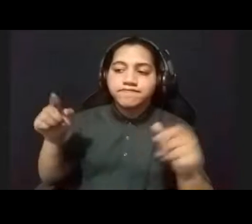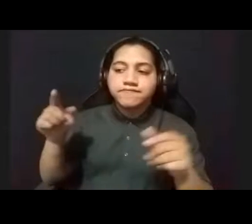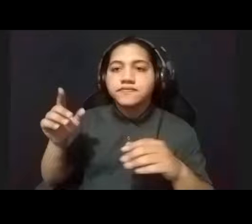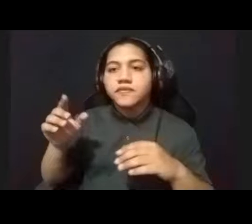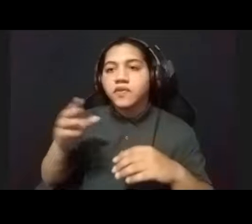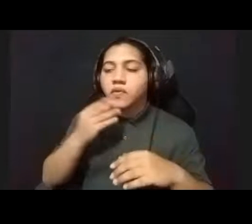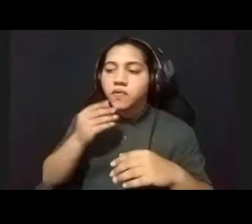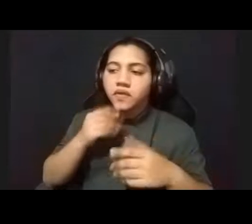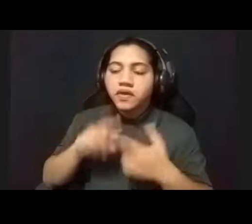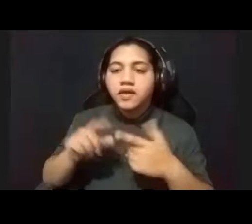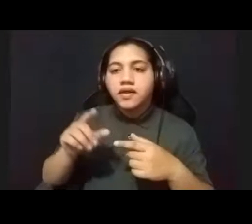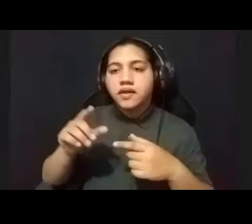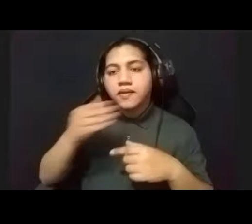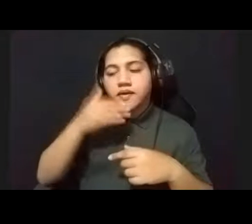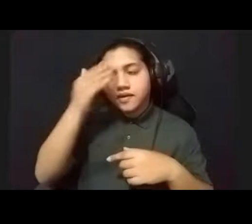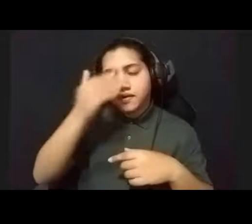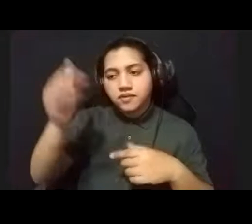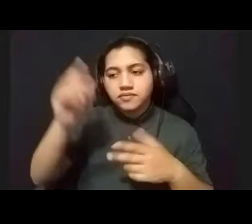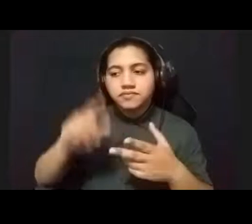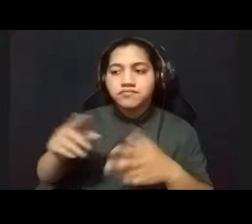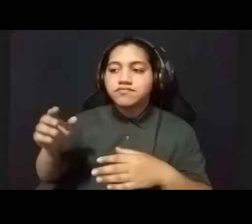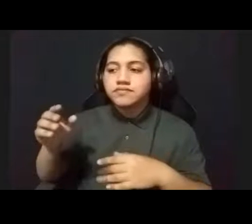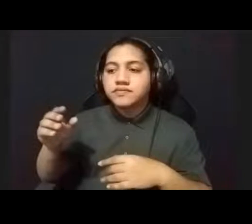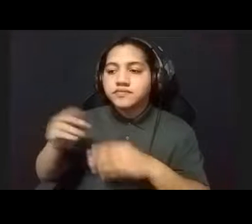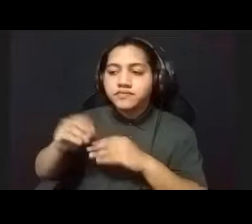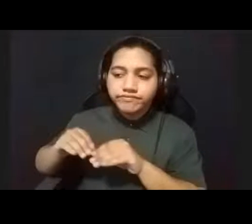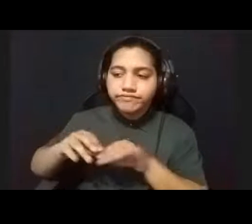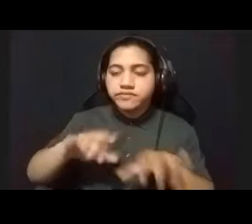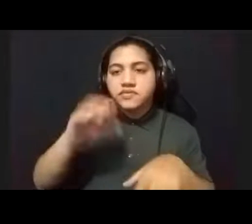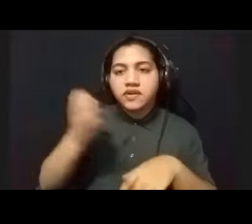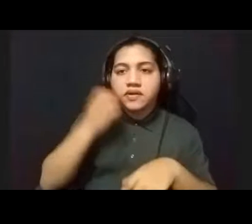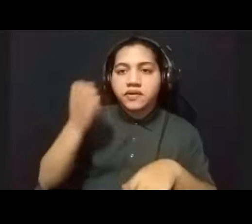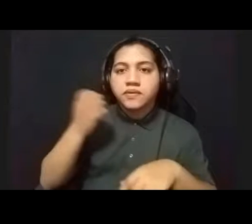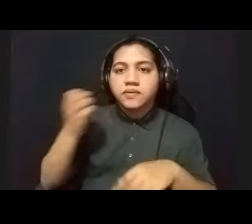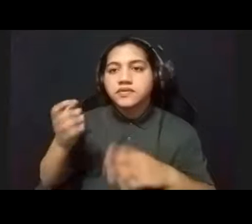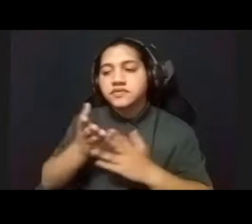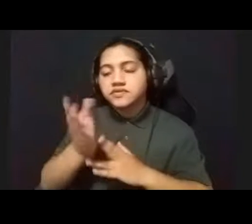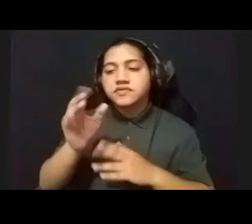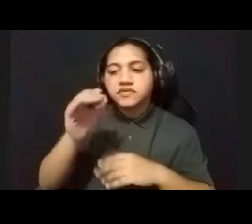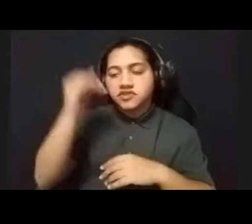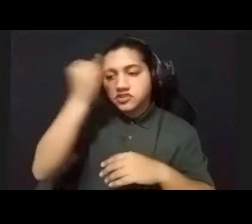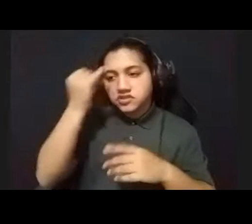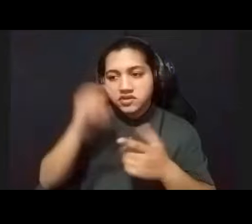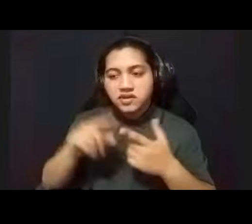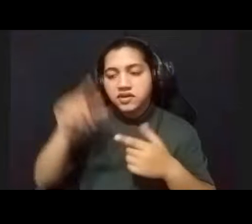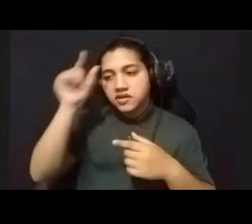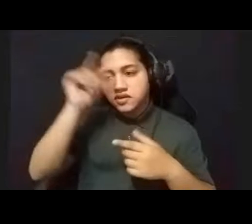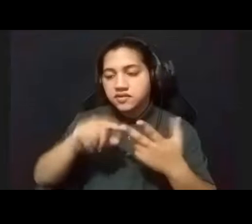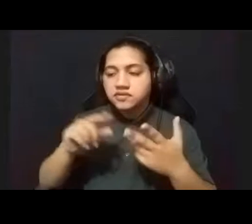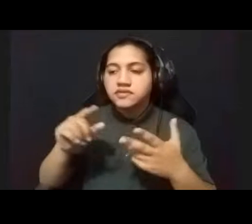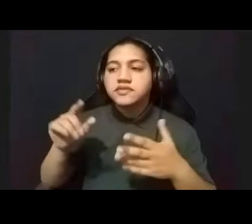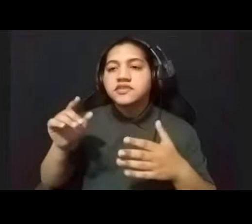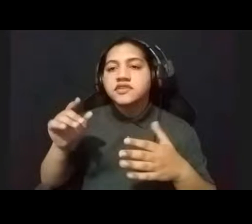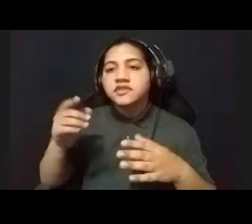llegaron a Europa durante la Edad Media por Bizancio, Italia y Grecia, y más tarde por España con